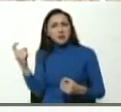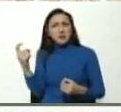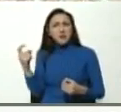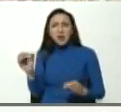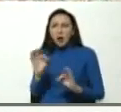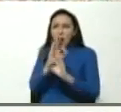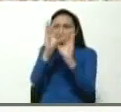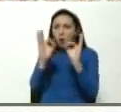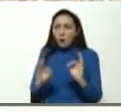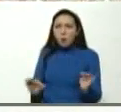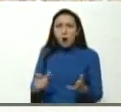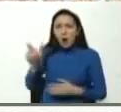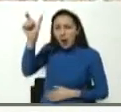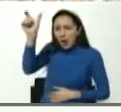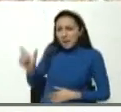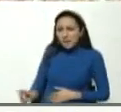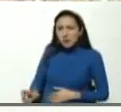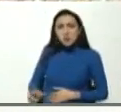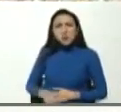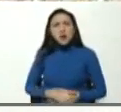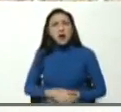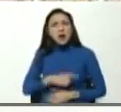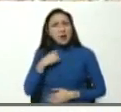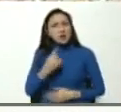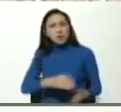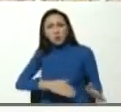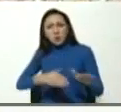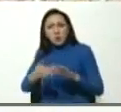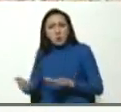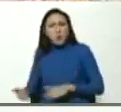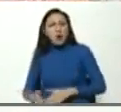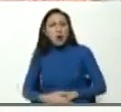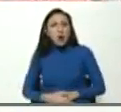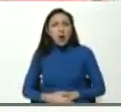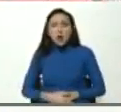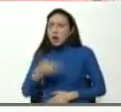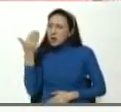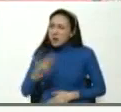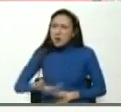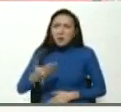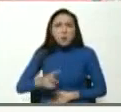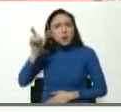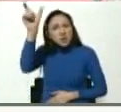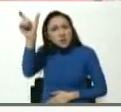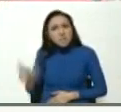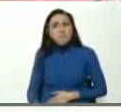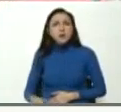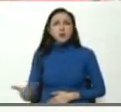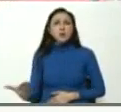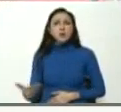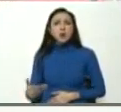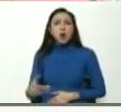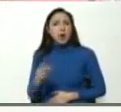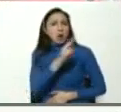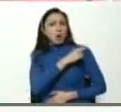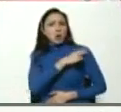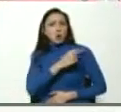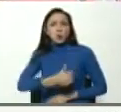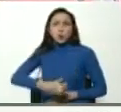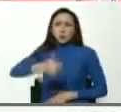de un ser querido de un ser humano excepcional como garcía carneiro